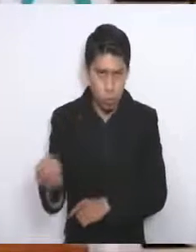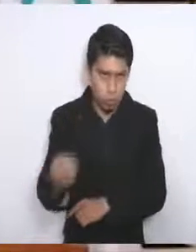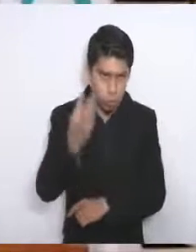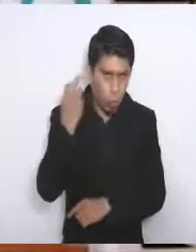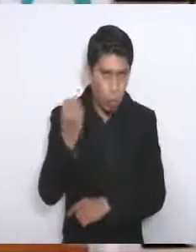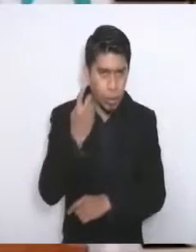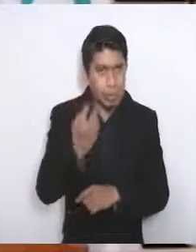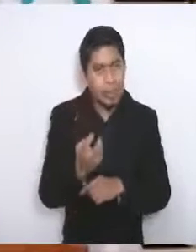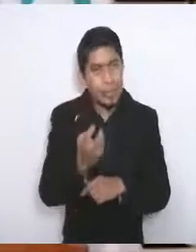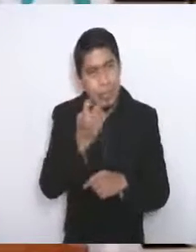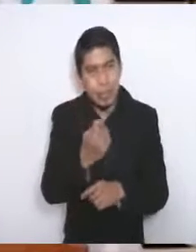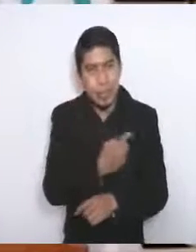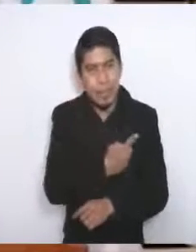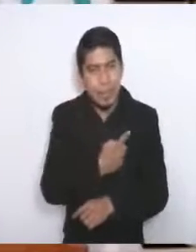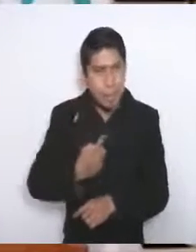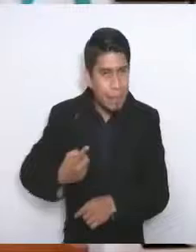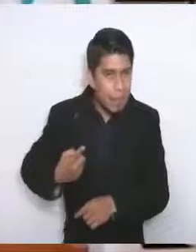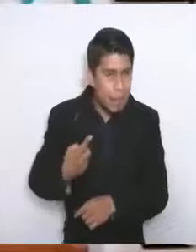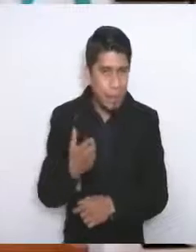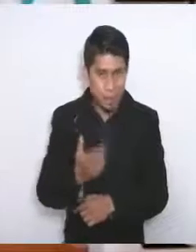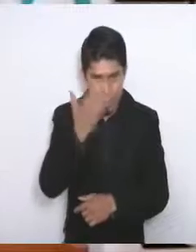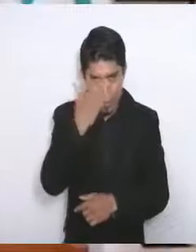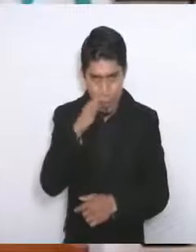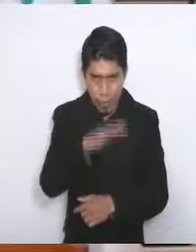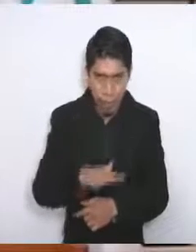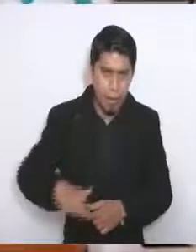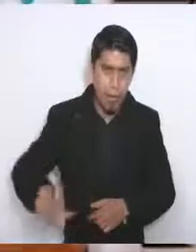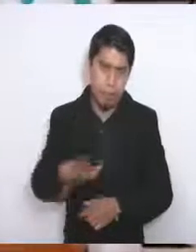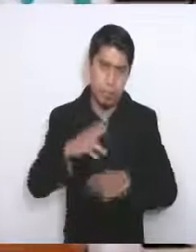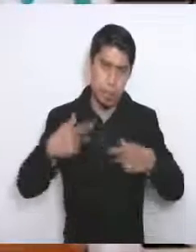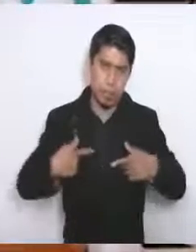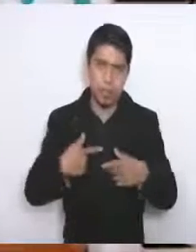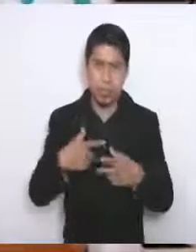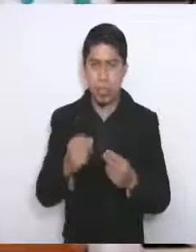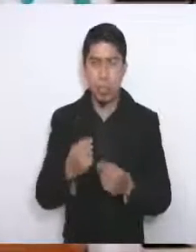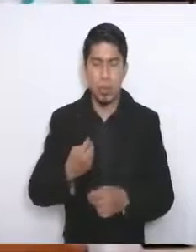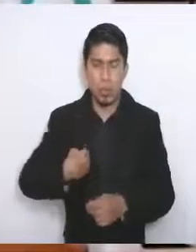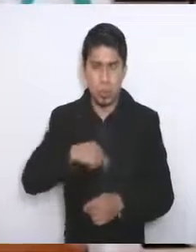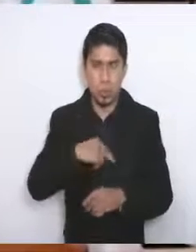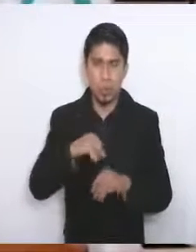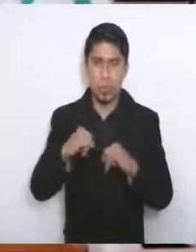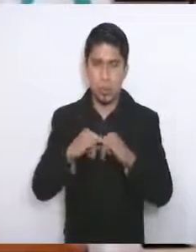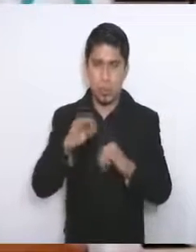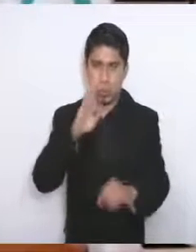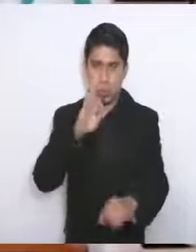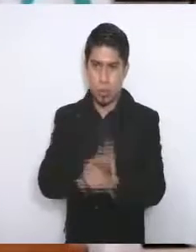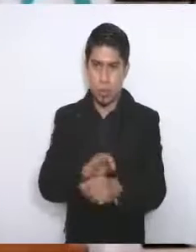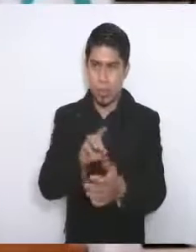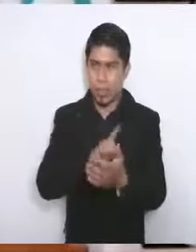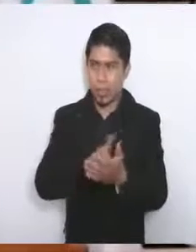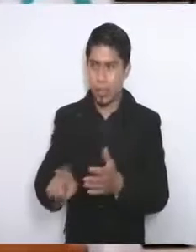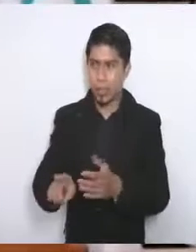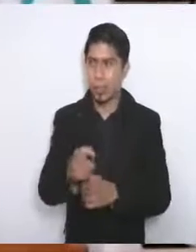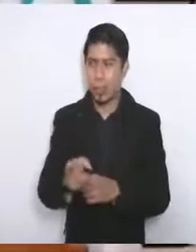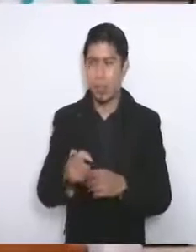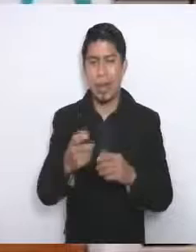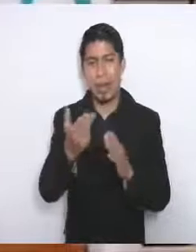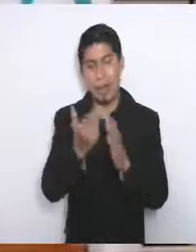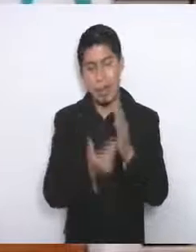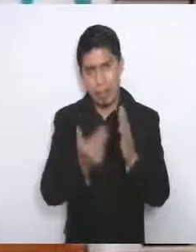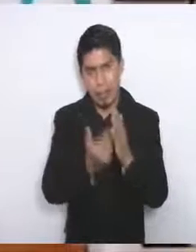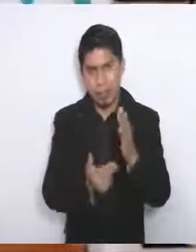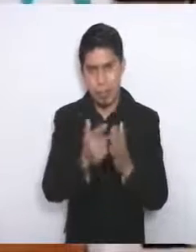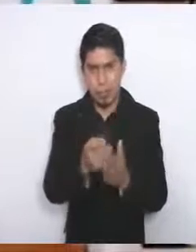pues es nuestro deber hacerle saber a la ciudadanía que nuestros organismos garantes son instrumentos